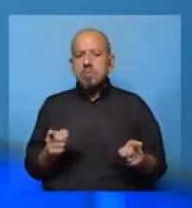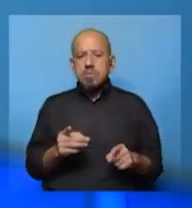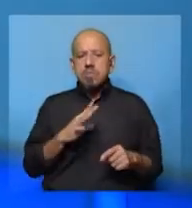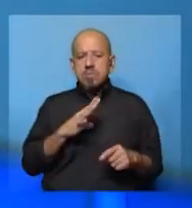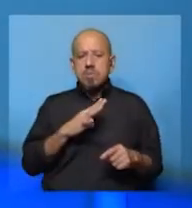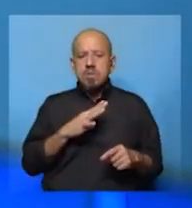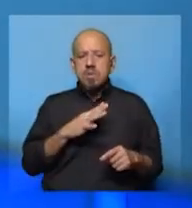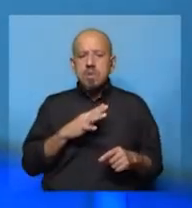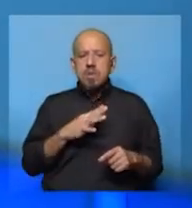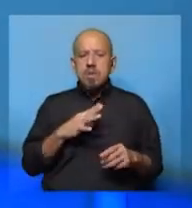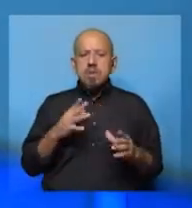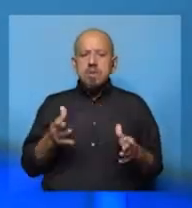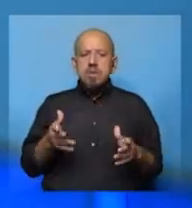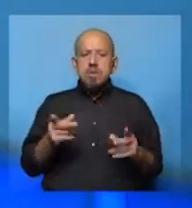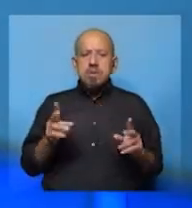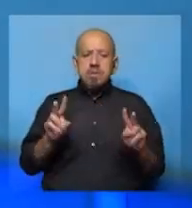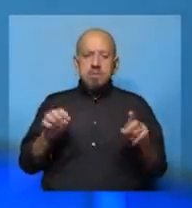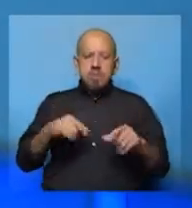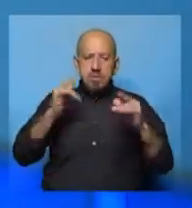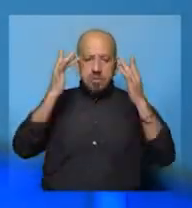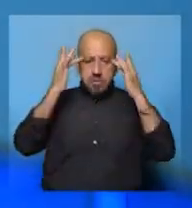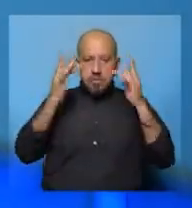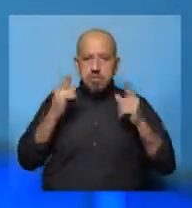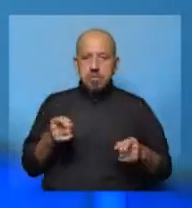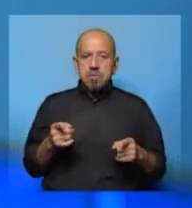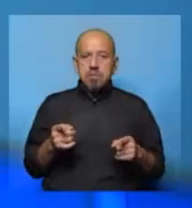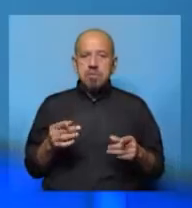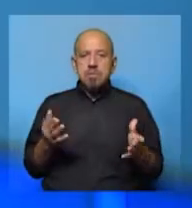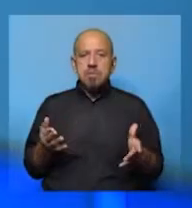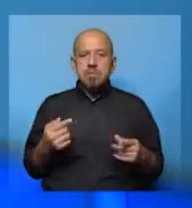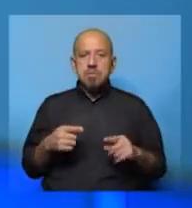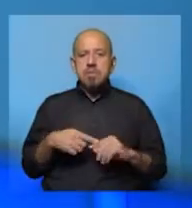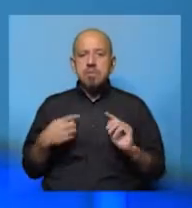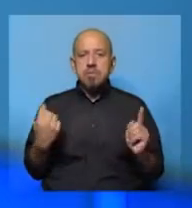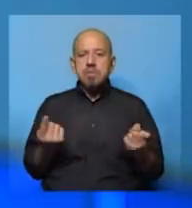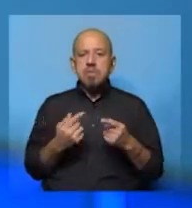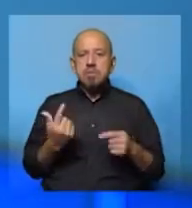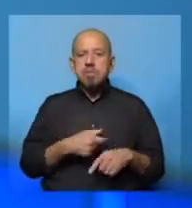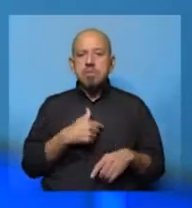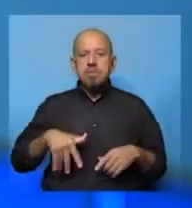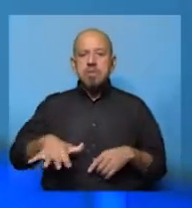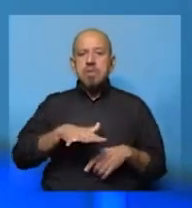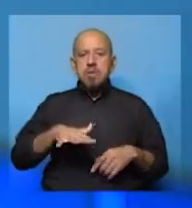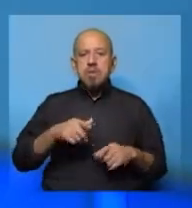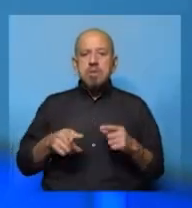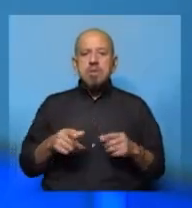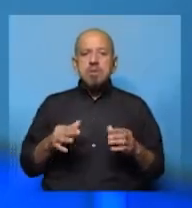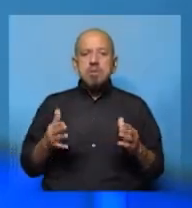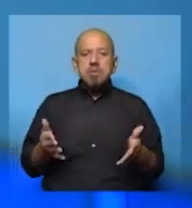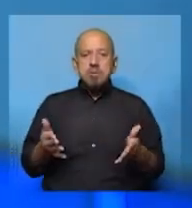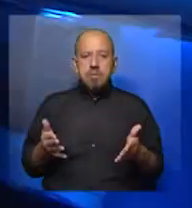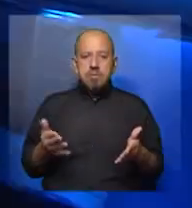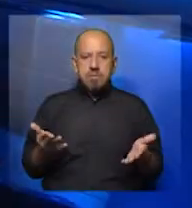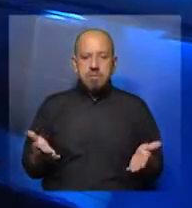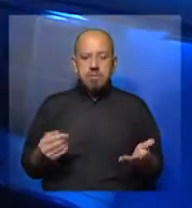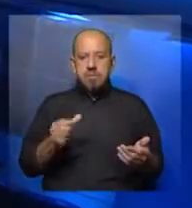aspecto que tiene que ver con lo educativo que abarca el conjunto de la sociedad y e incluye Al conjunto